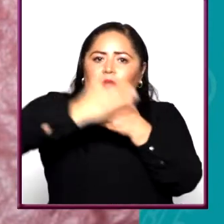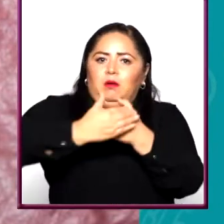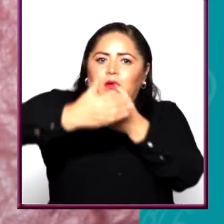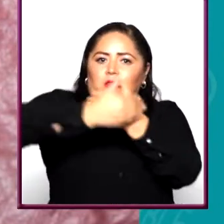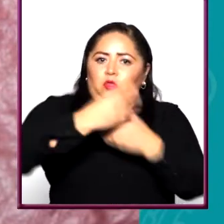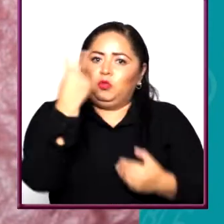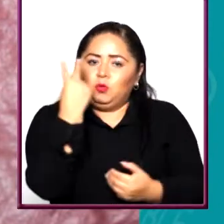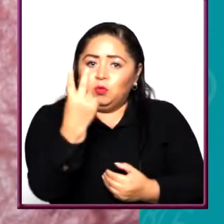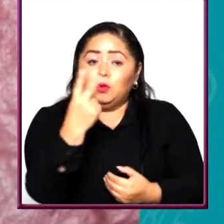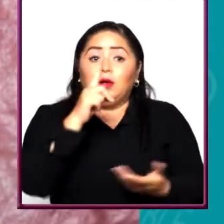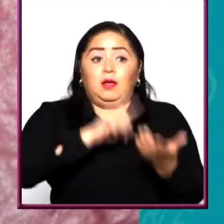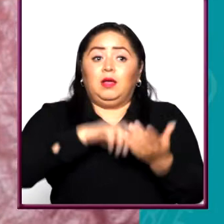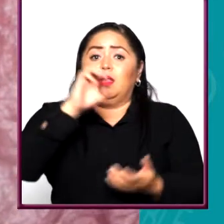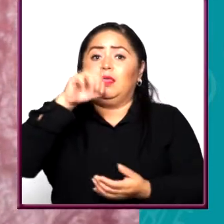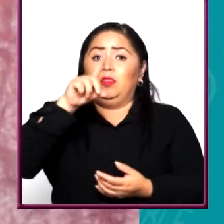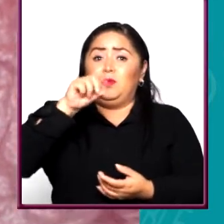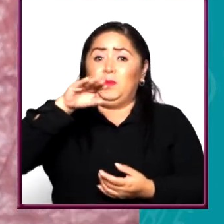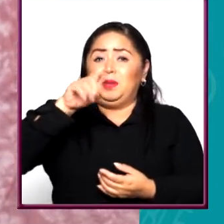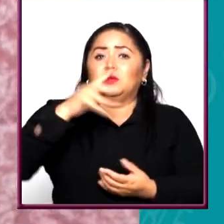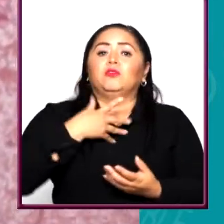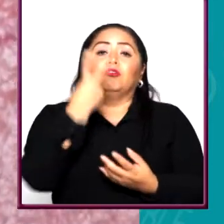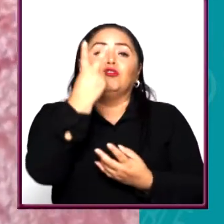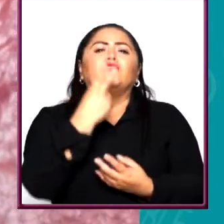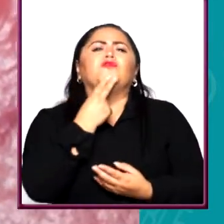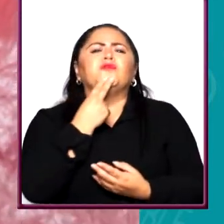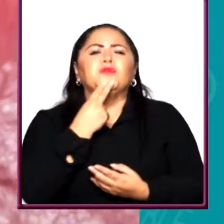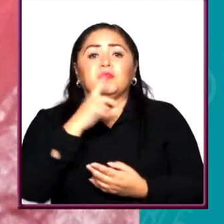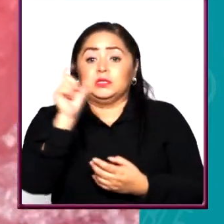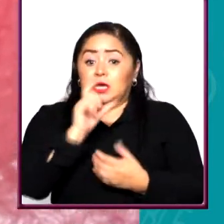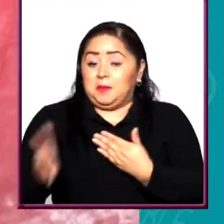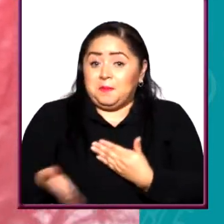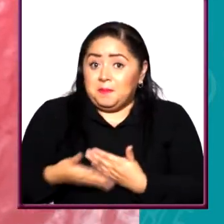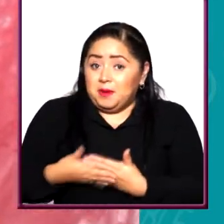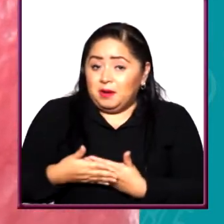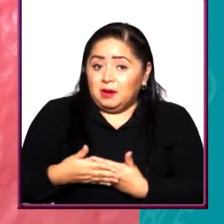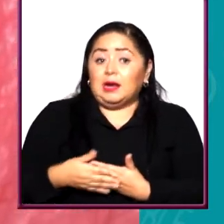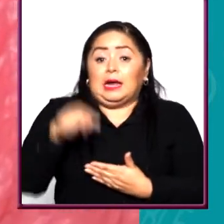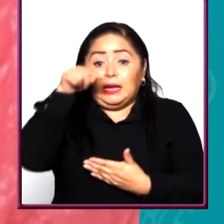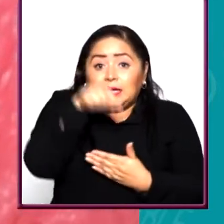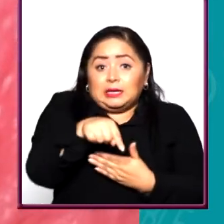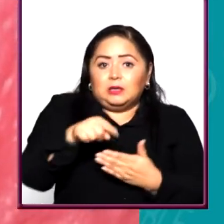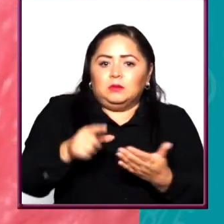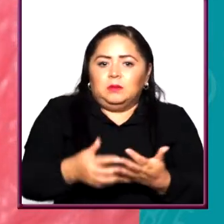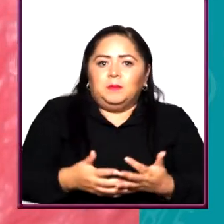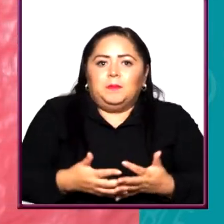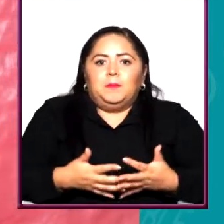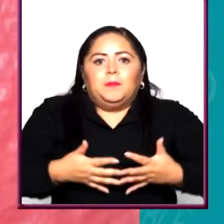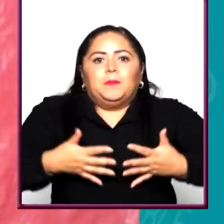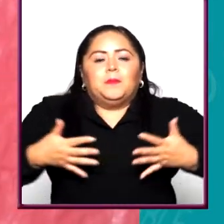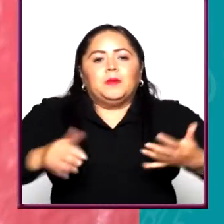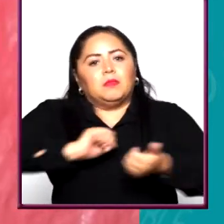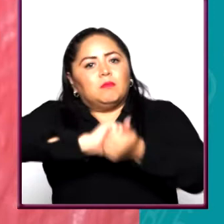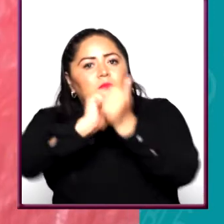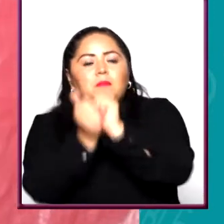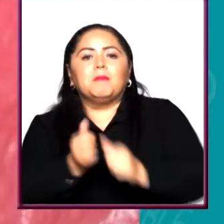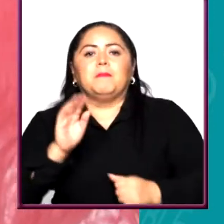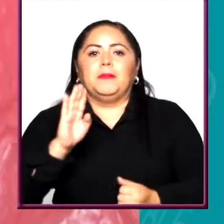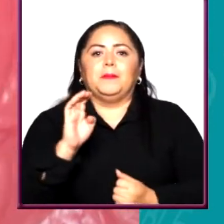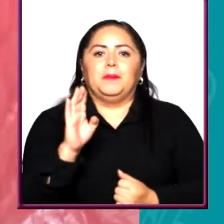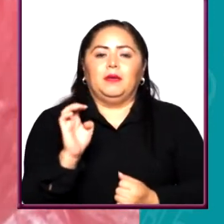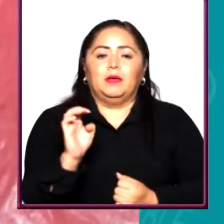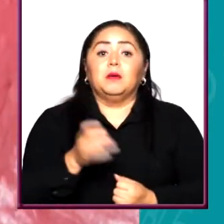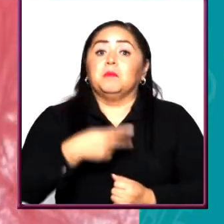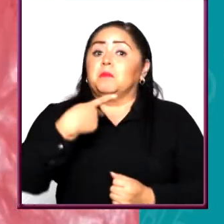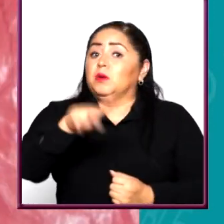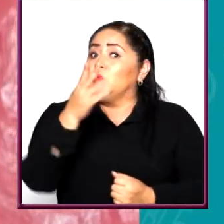capas. El endometrio tiene dos funciones. Si hay embarazo, es aquí en donde crecerá el embrión que se convertirá en